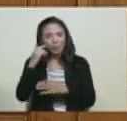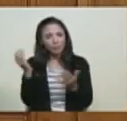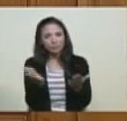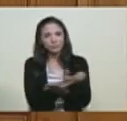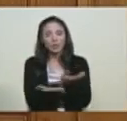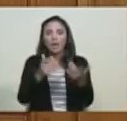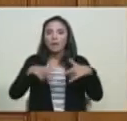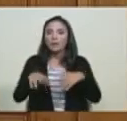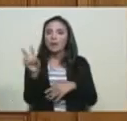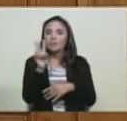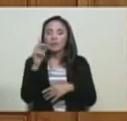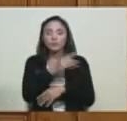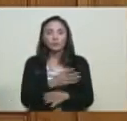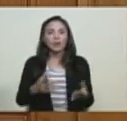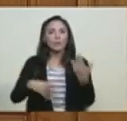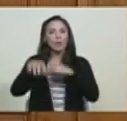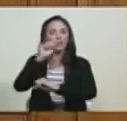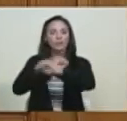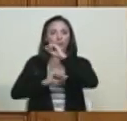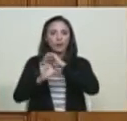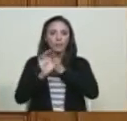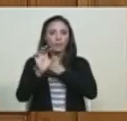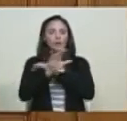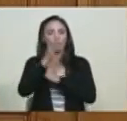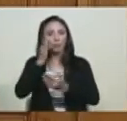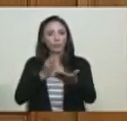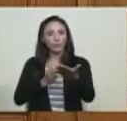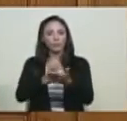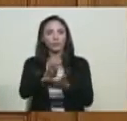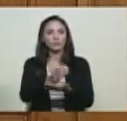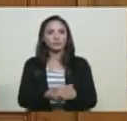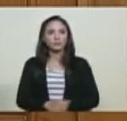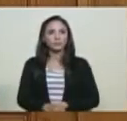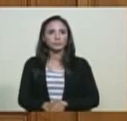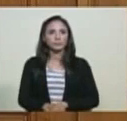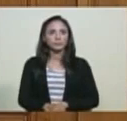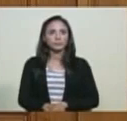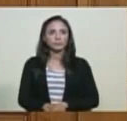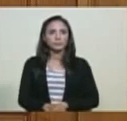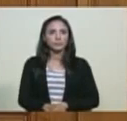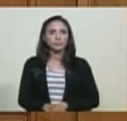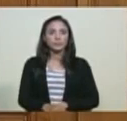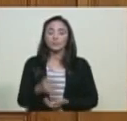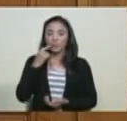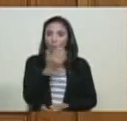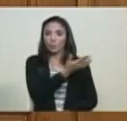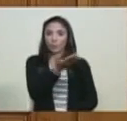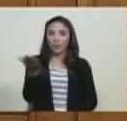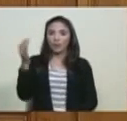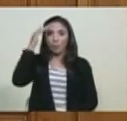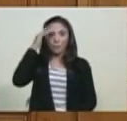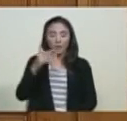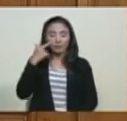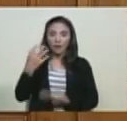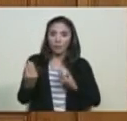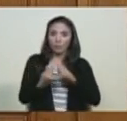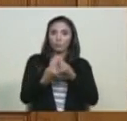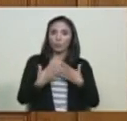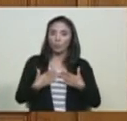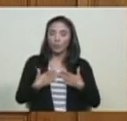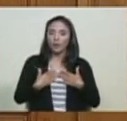Blindaremos a nuestra patria de esas plagas. Ustedes, hermanos militares, junto a mí, sobreviviente de este